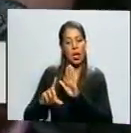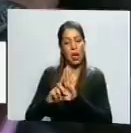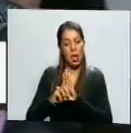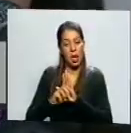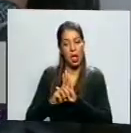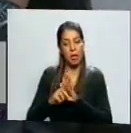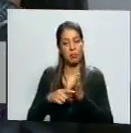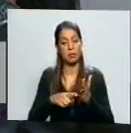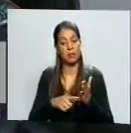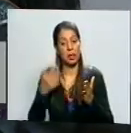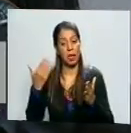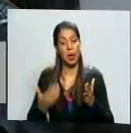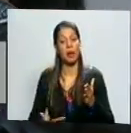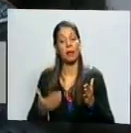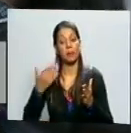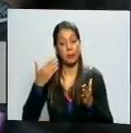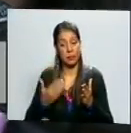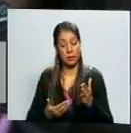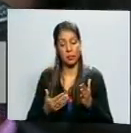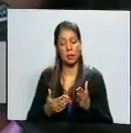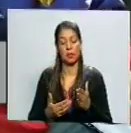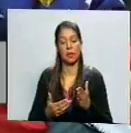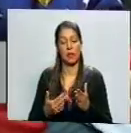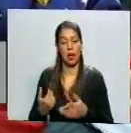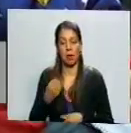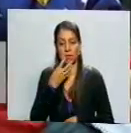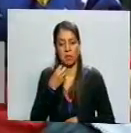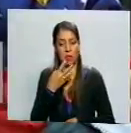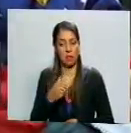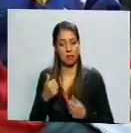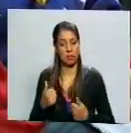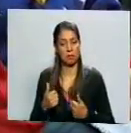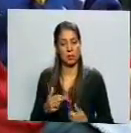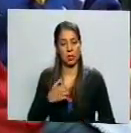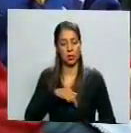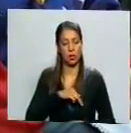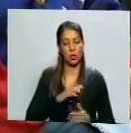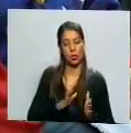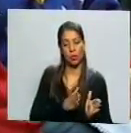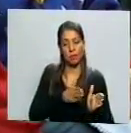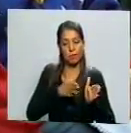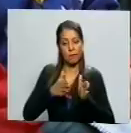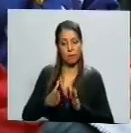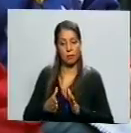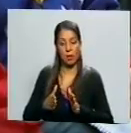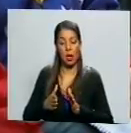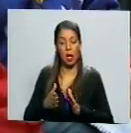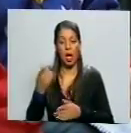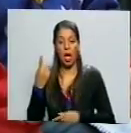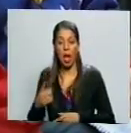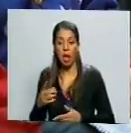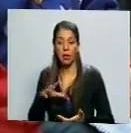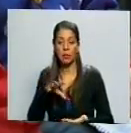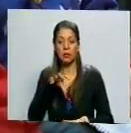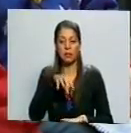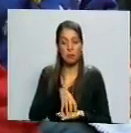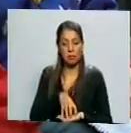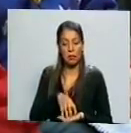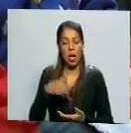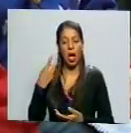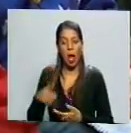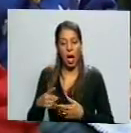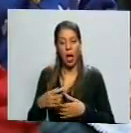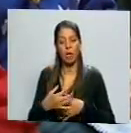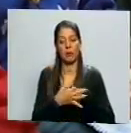norma, y eso también es válido. Y qué bueno que estamos en esta etapa, en primer lugar, que tenemos unos estados, tenemos unos